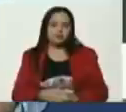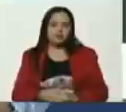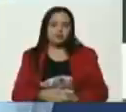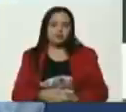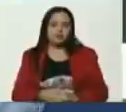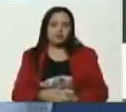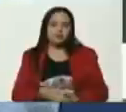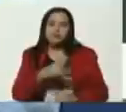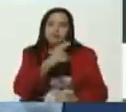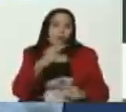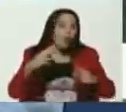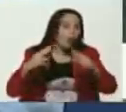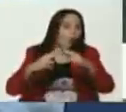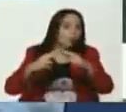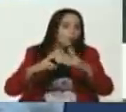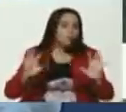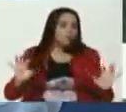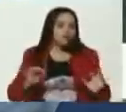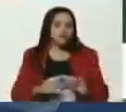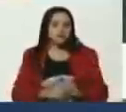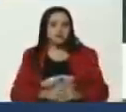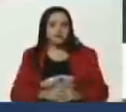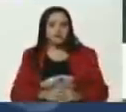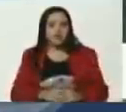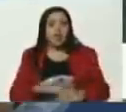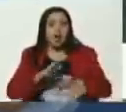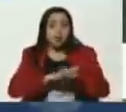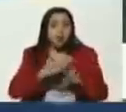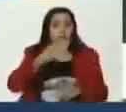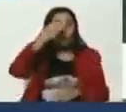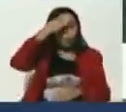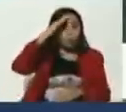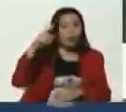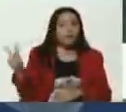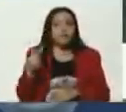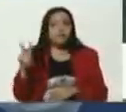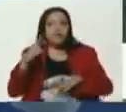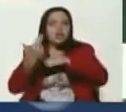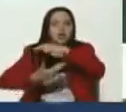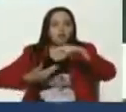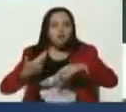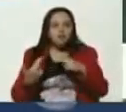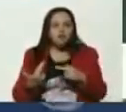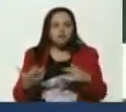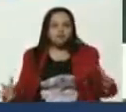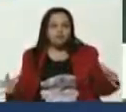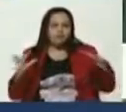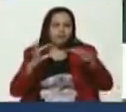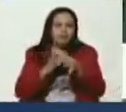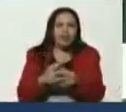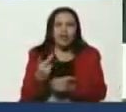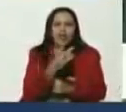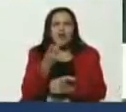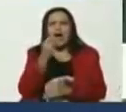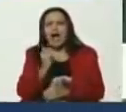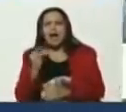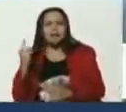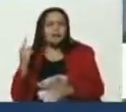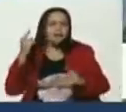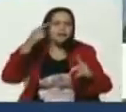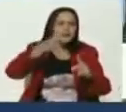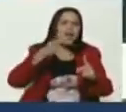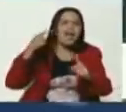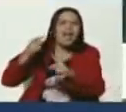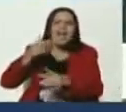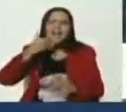no nos conocen. Porque Cuba y Venezuela, la revolución cubana y la revolución bolivariana han llegado donde han llegado